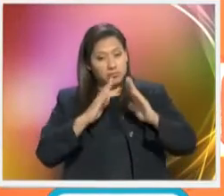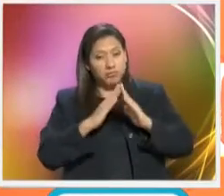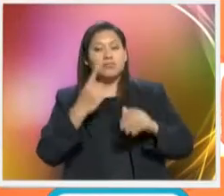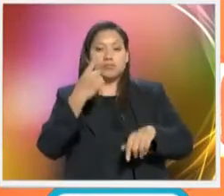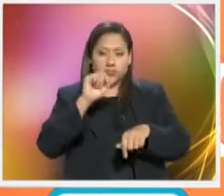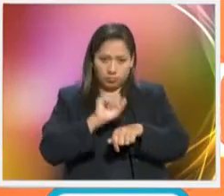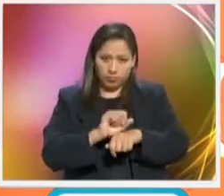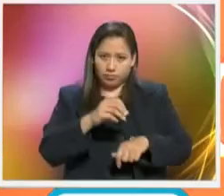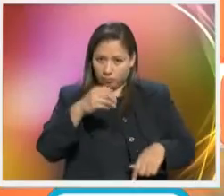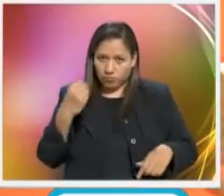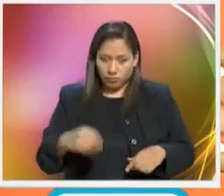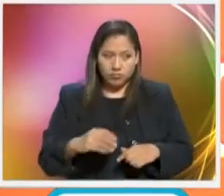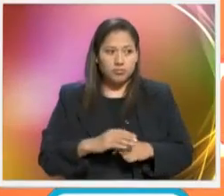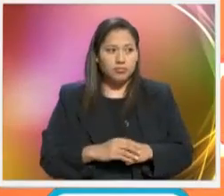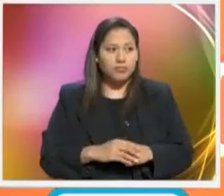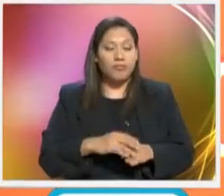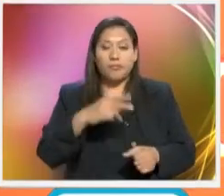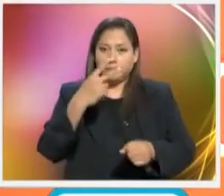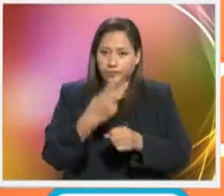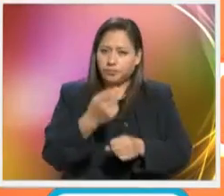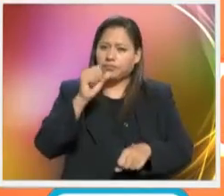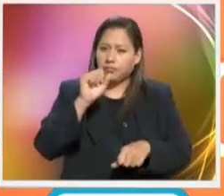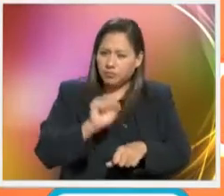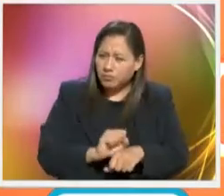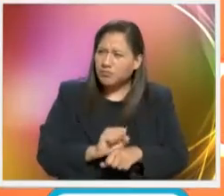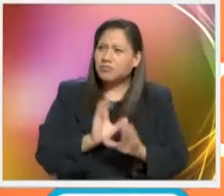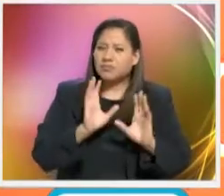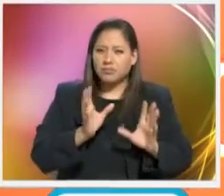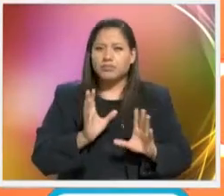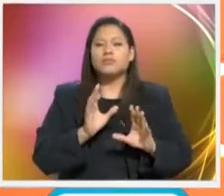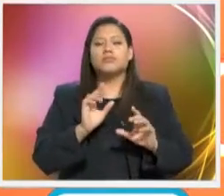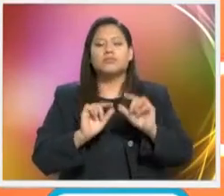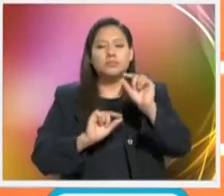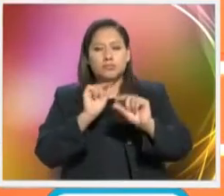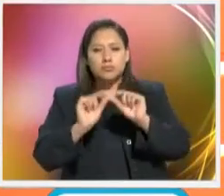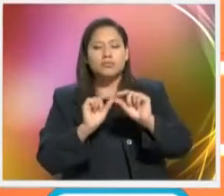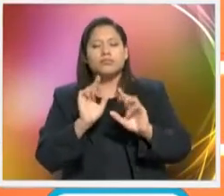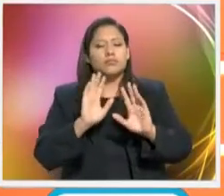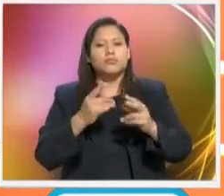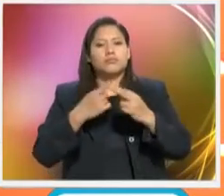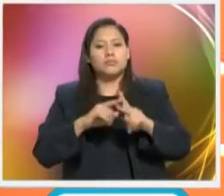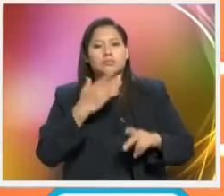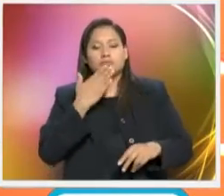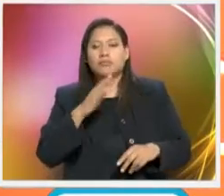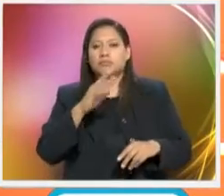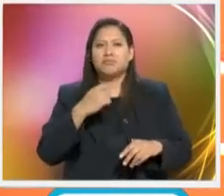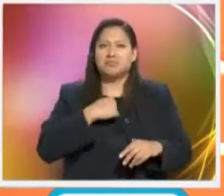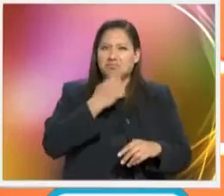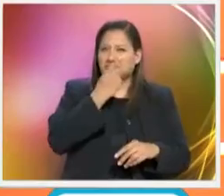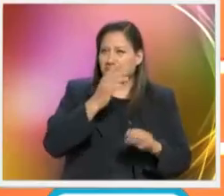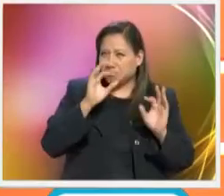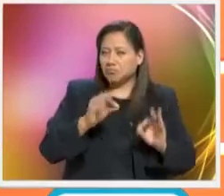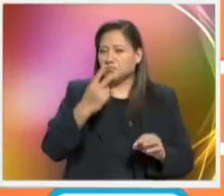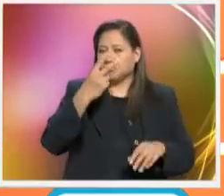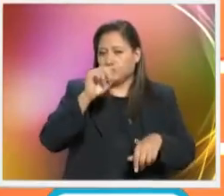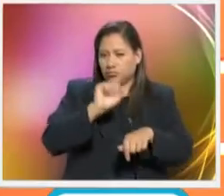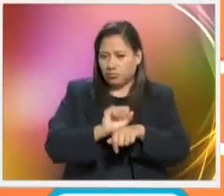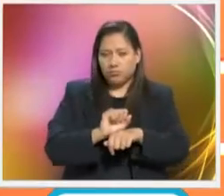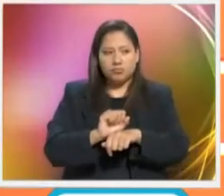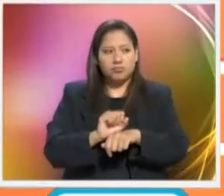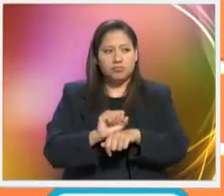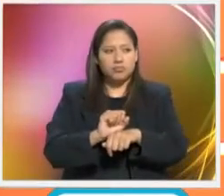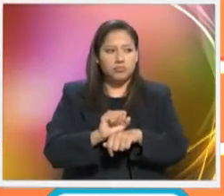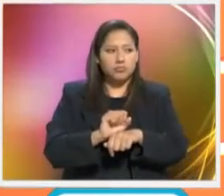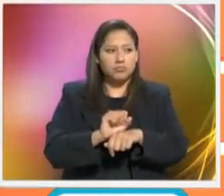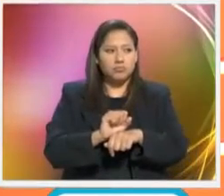una semana. Segunda semana ya es un poquito empezar a integrarse. Yo te diría 2 semanas antes de